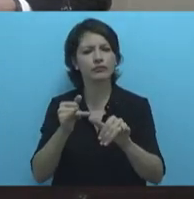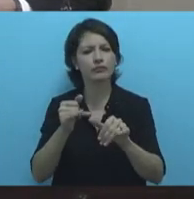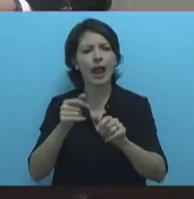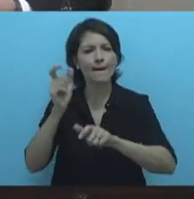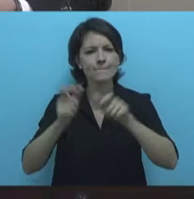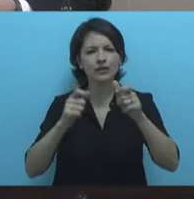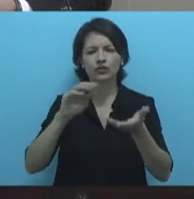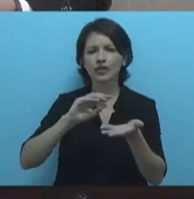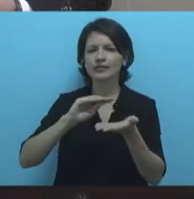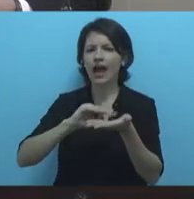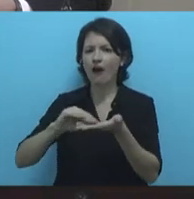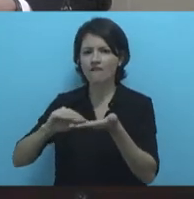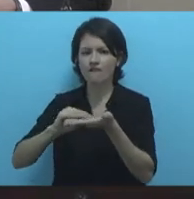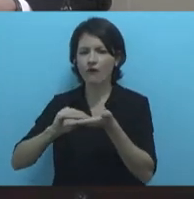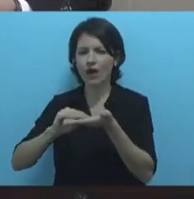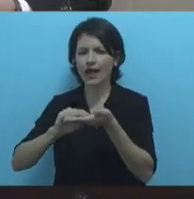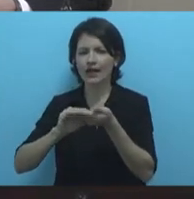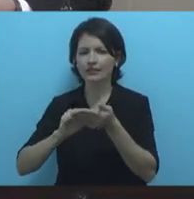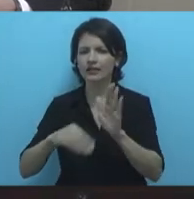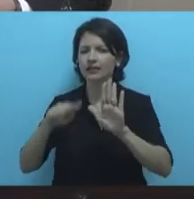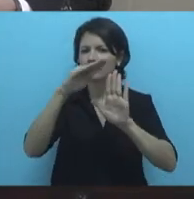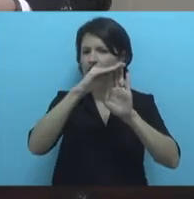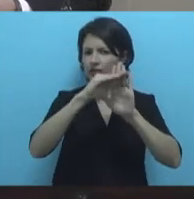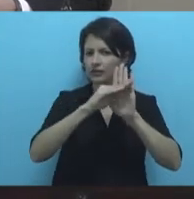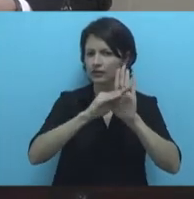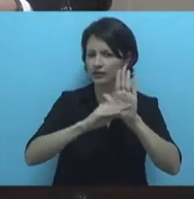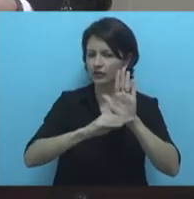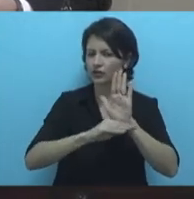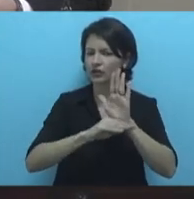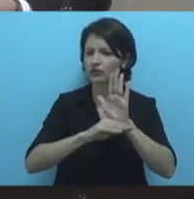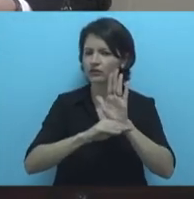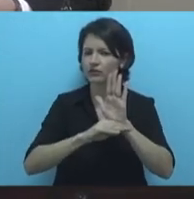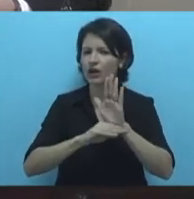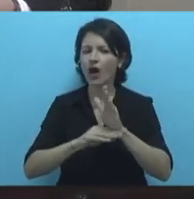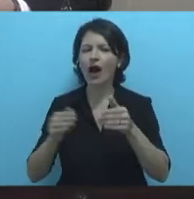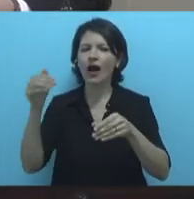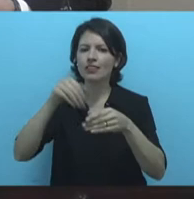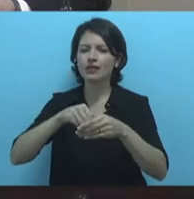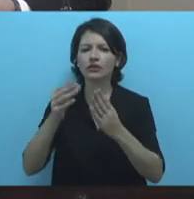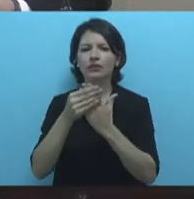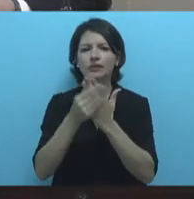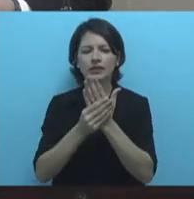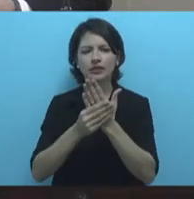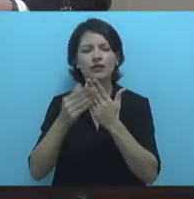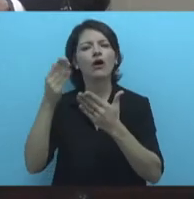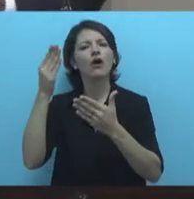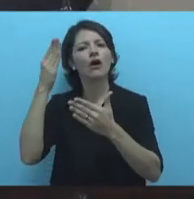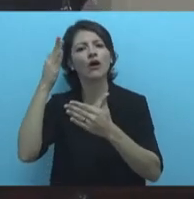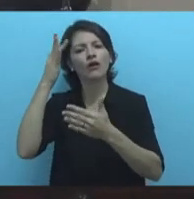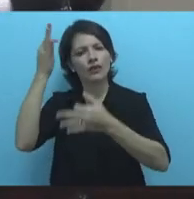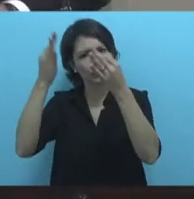inscriptos en el registro de mediadores y comedores representantes del ministerio de justicia y derechos humanos de la